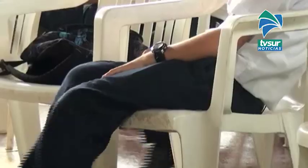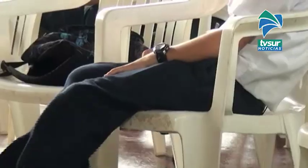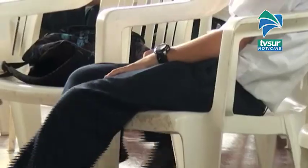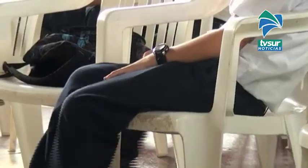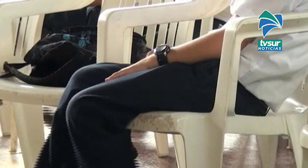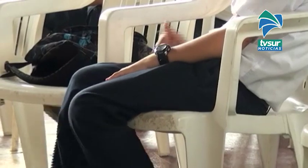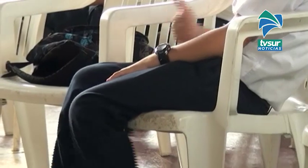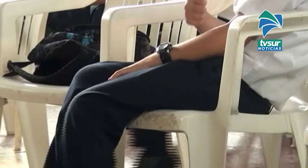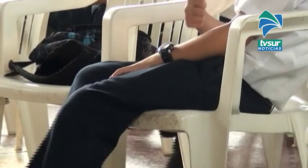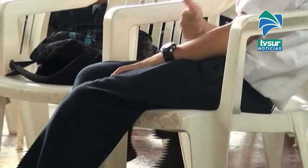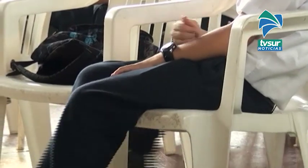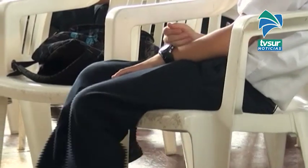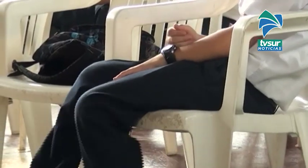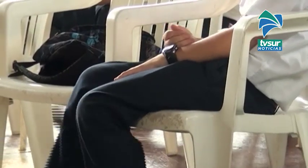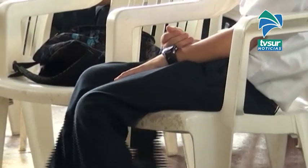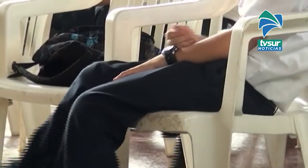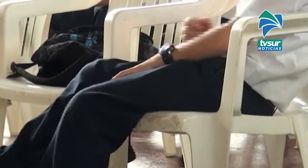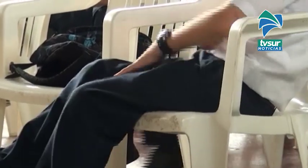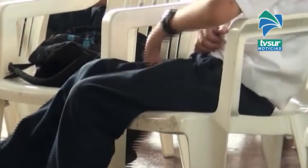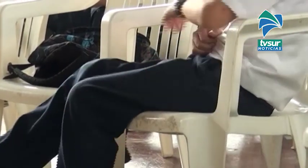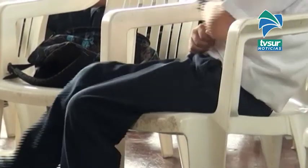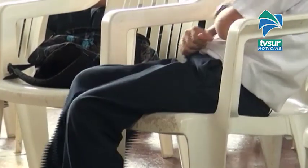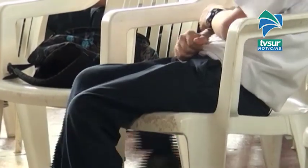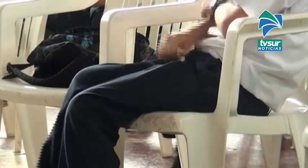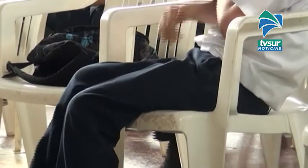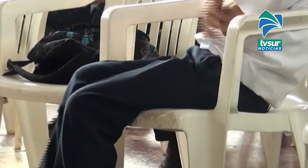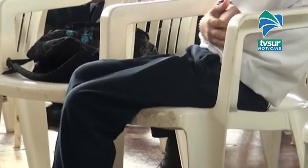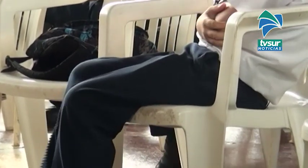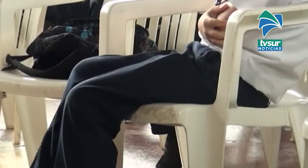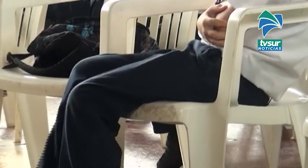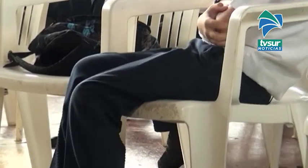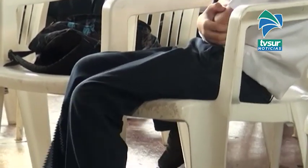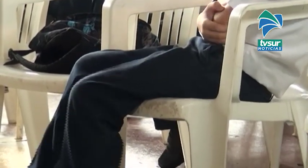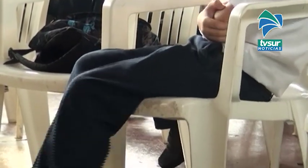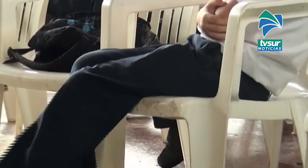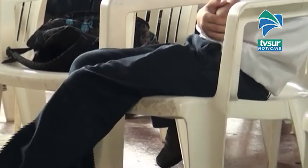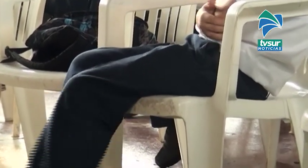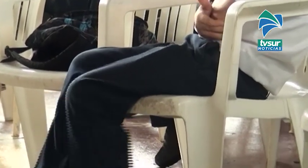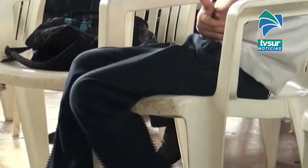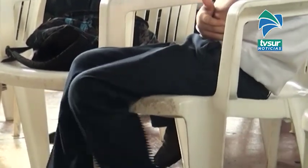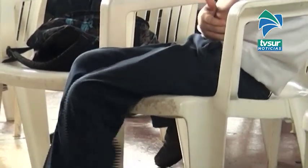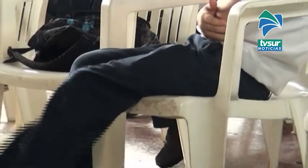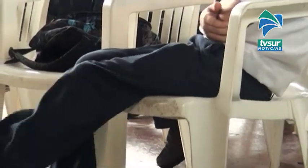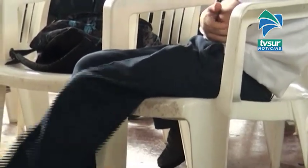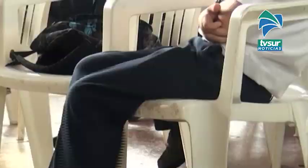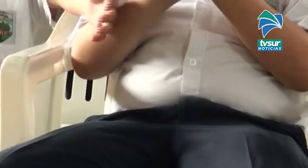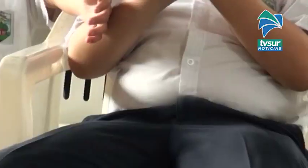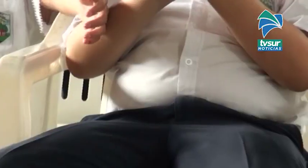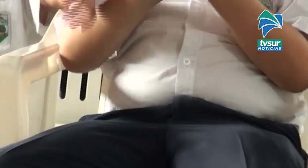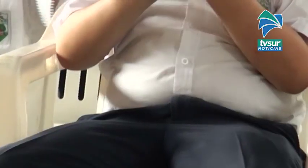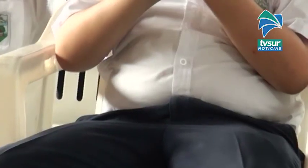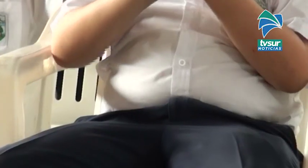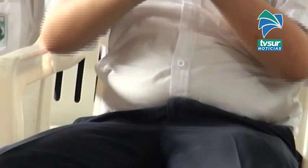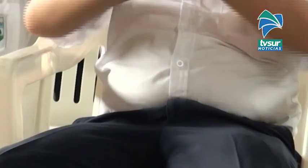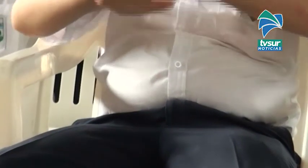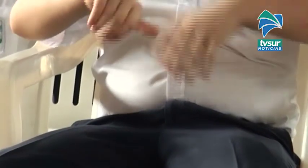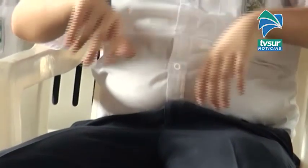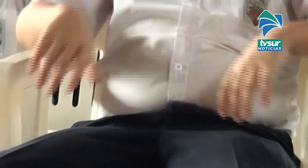Ministerio de Salud. Por el momento no hay una fecha a este retorno. ¿Qué incluyen estos protocolos? Según el